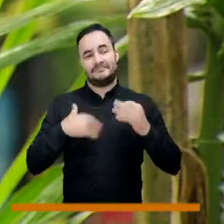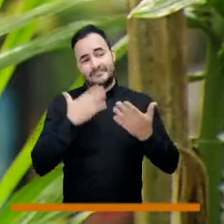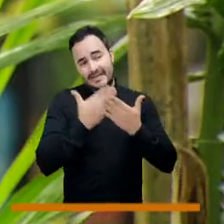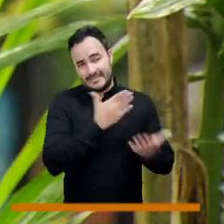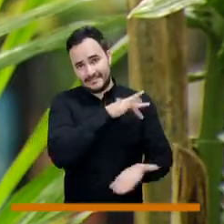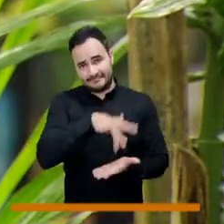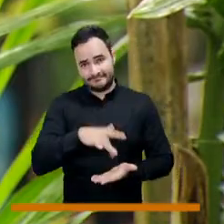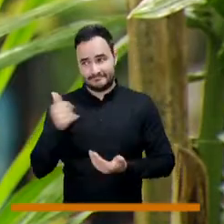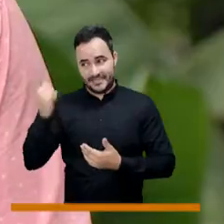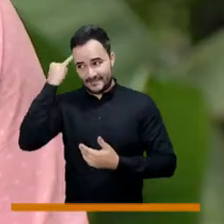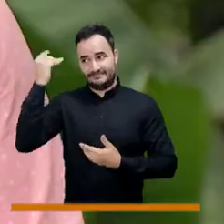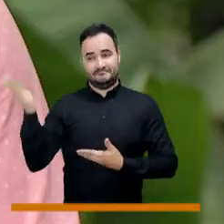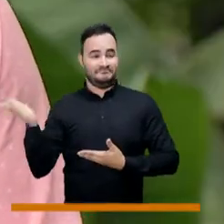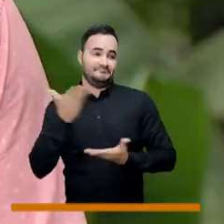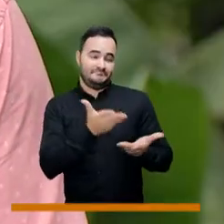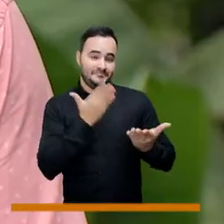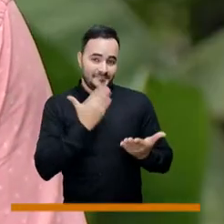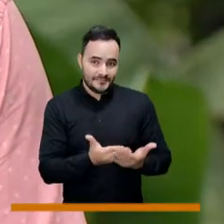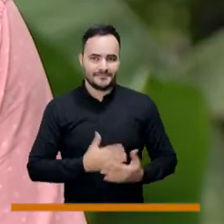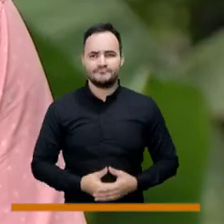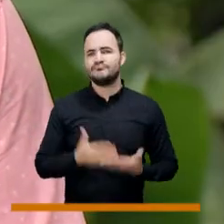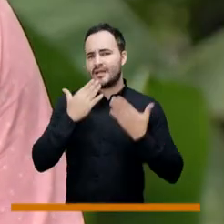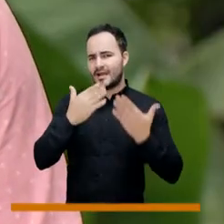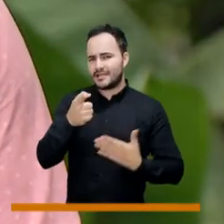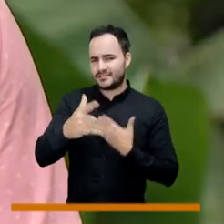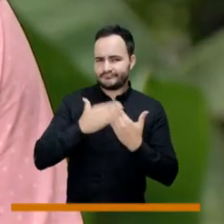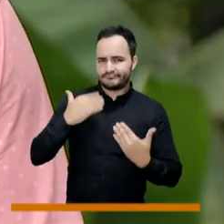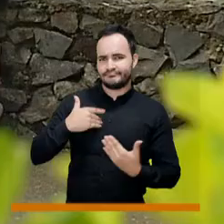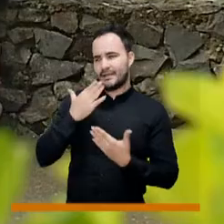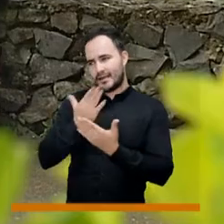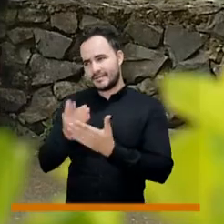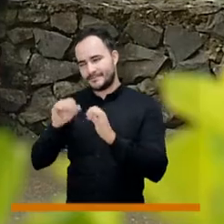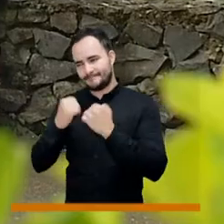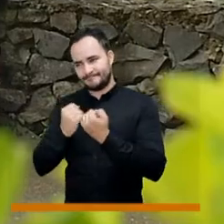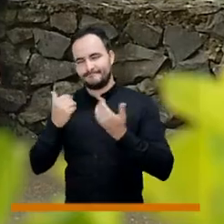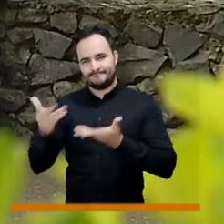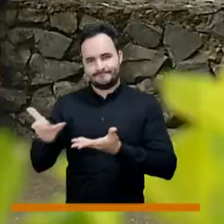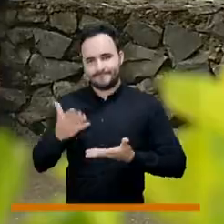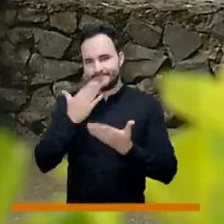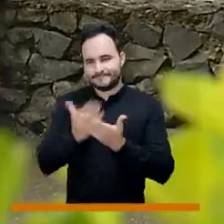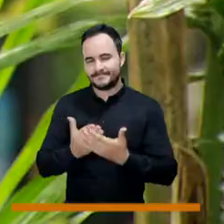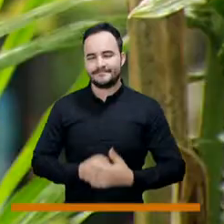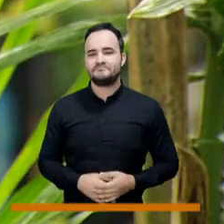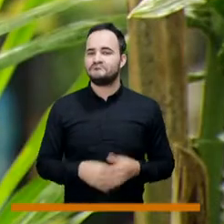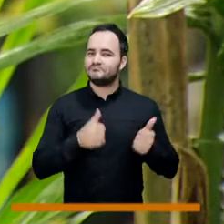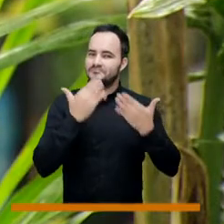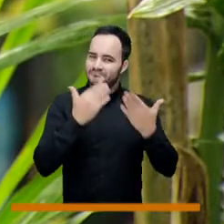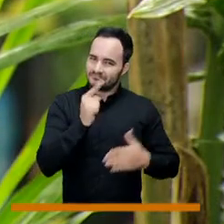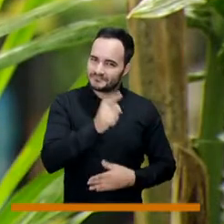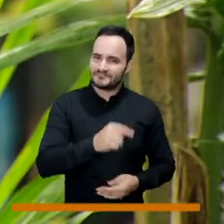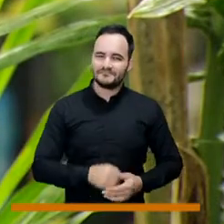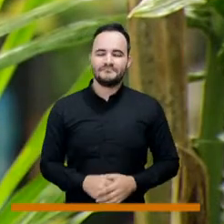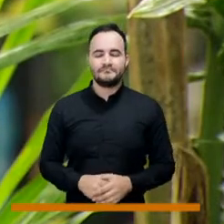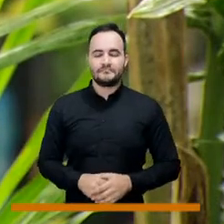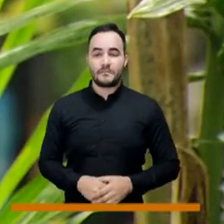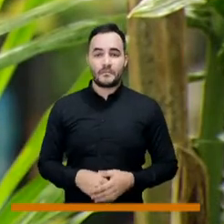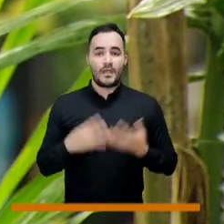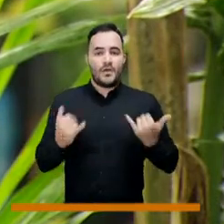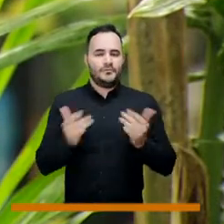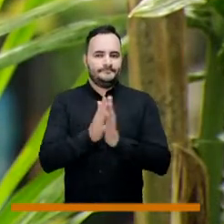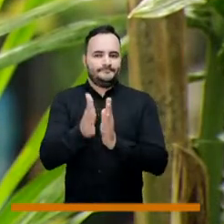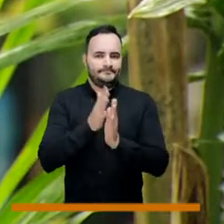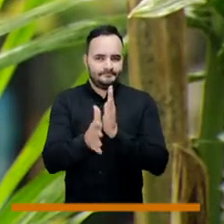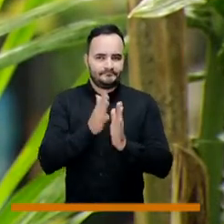hace el concejal. No, muchas gracias a ustedes por invitarme, concejal, muchas gracias. Gracias, Andrés. Oiga, qué maravilla. Pues bueno, empecemos